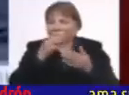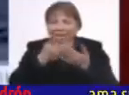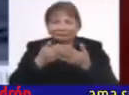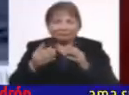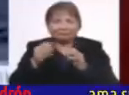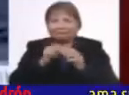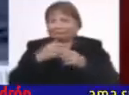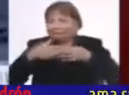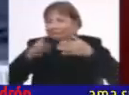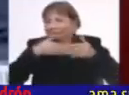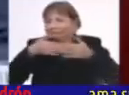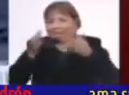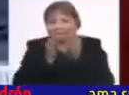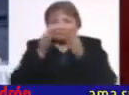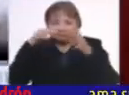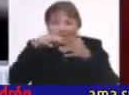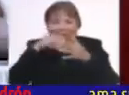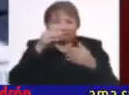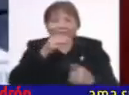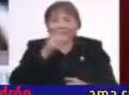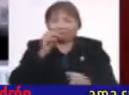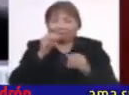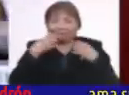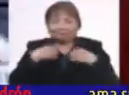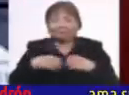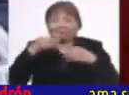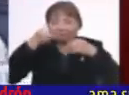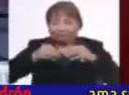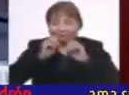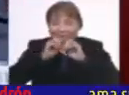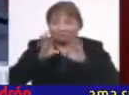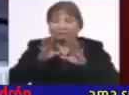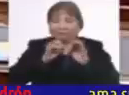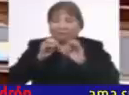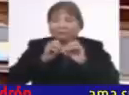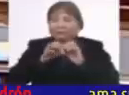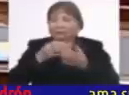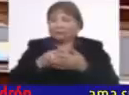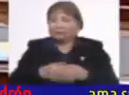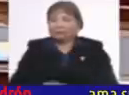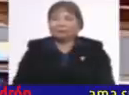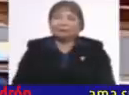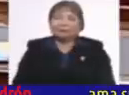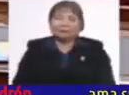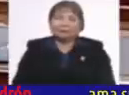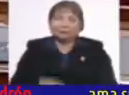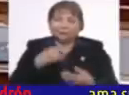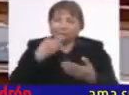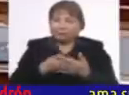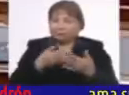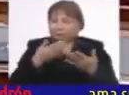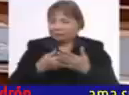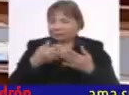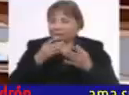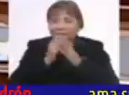que para cualquier estudiante derecho le quedaría clarísimo que hay una clarísima obstrucción el señor presidente señor gonzález